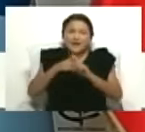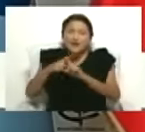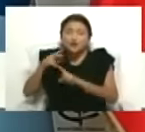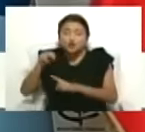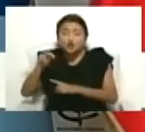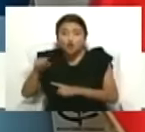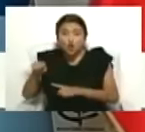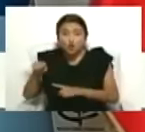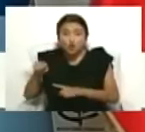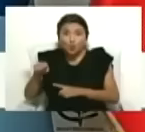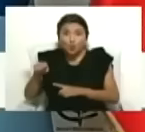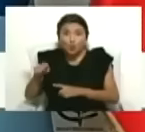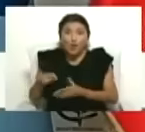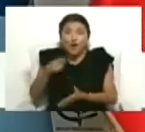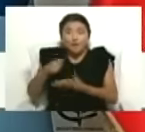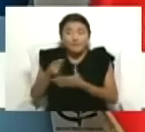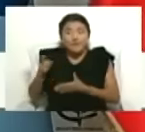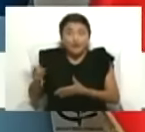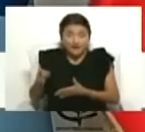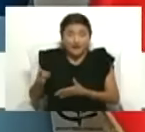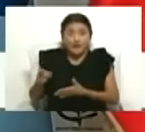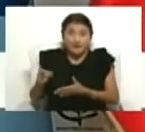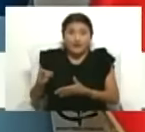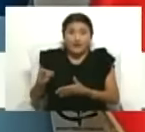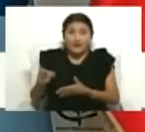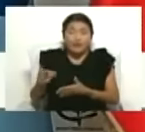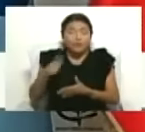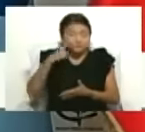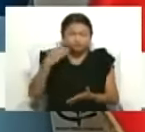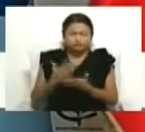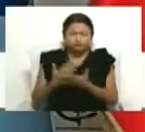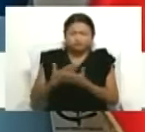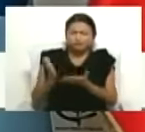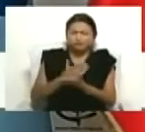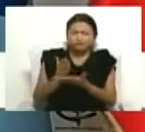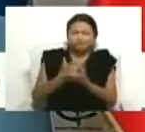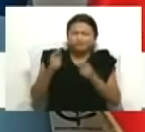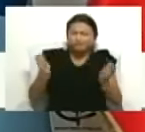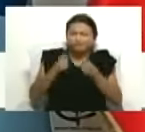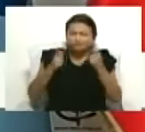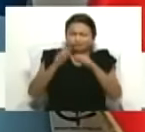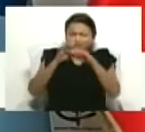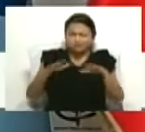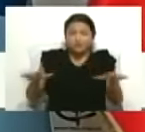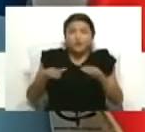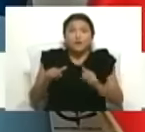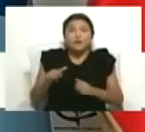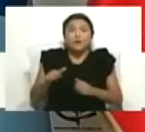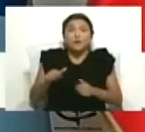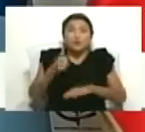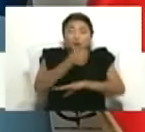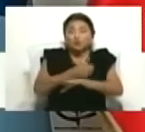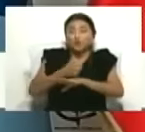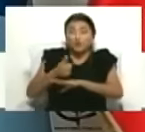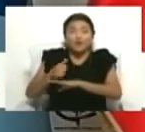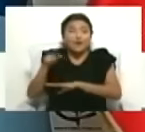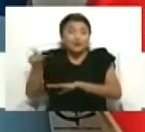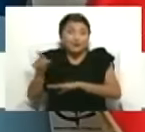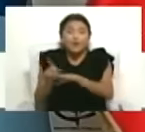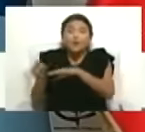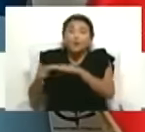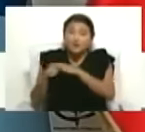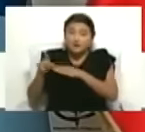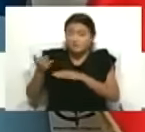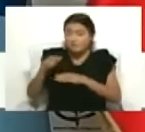que ha financiado, está comprobado incluso en libros que han sido divulgados por autoridades de Guyana,